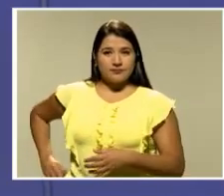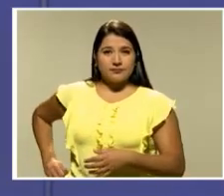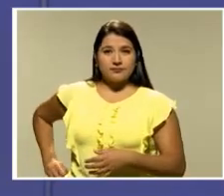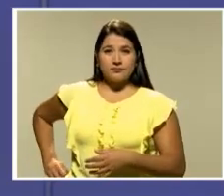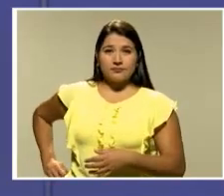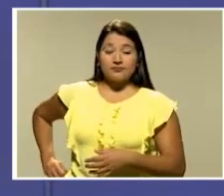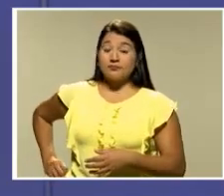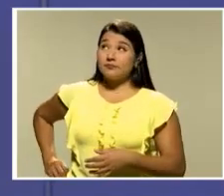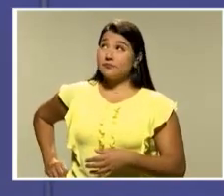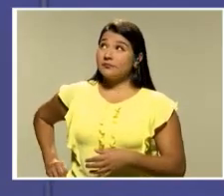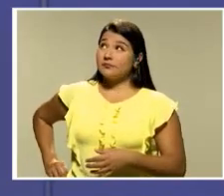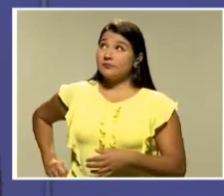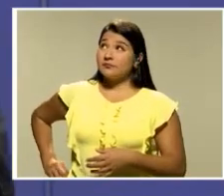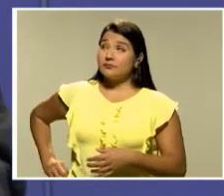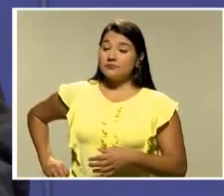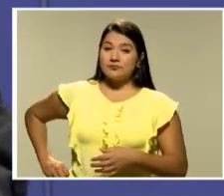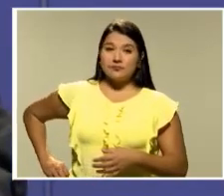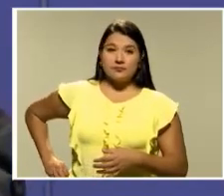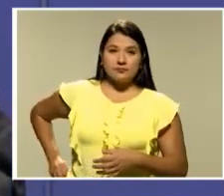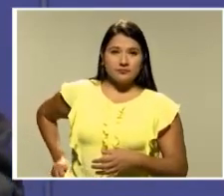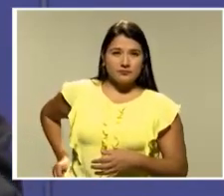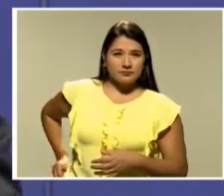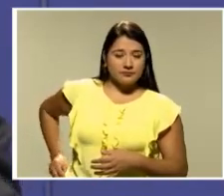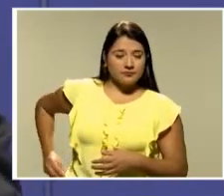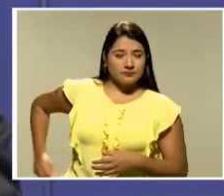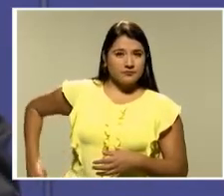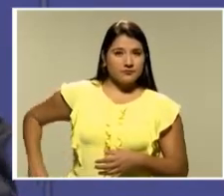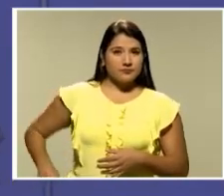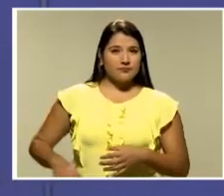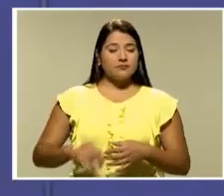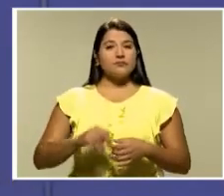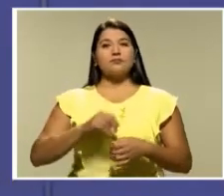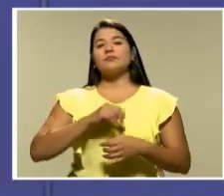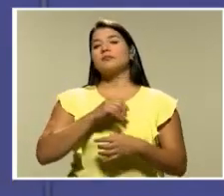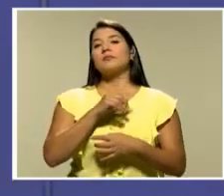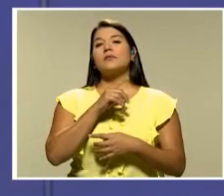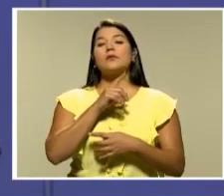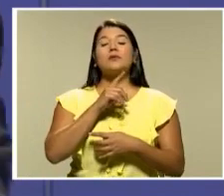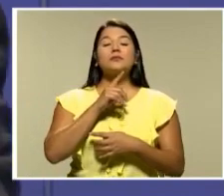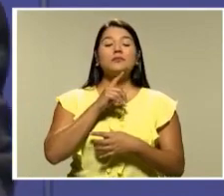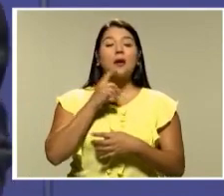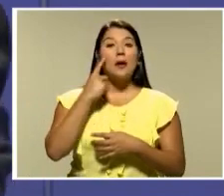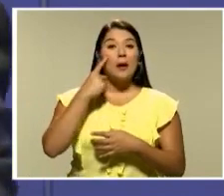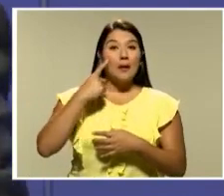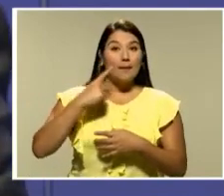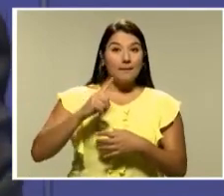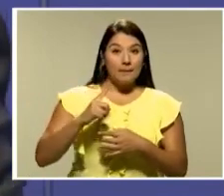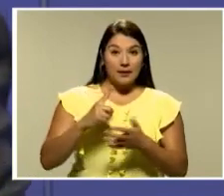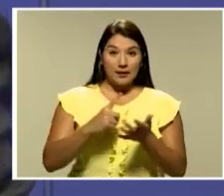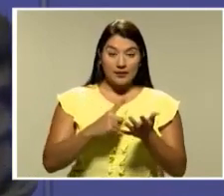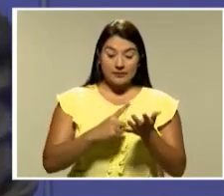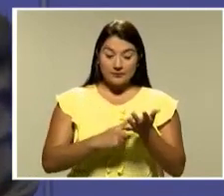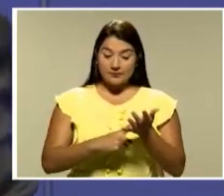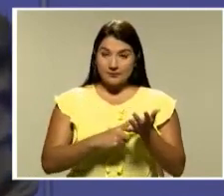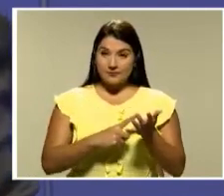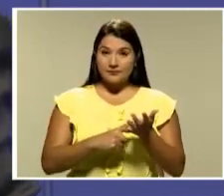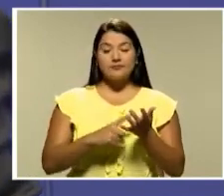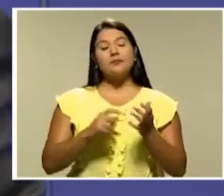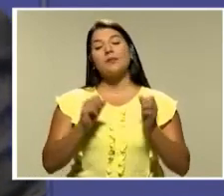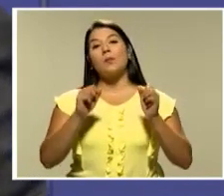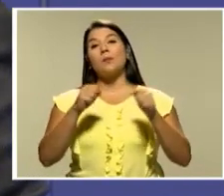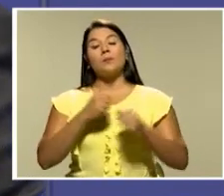salario. 3-1 es la proporción. En realidad termina siendo un poco más, pero para efectos de esta discusión lo podemos dejar en 3-1